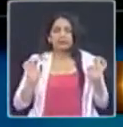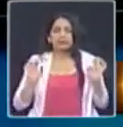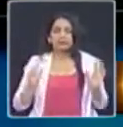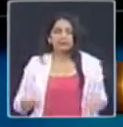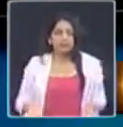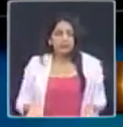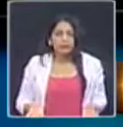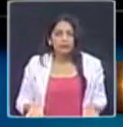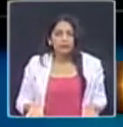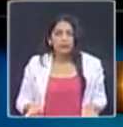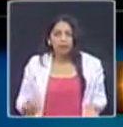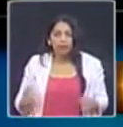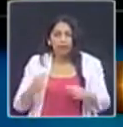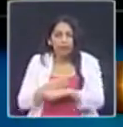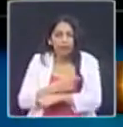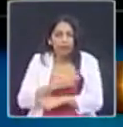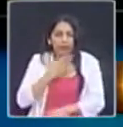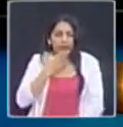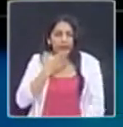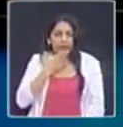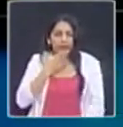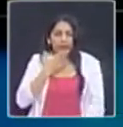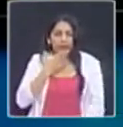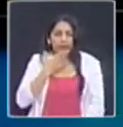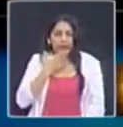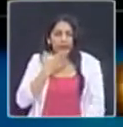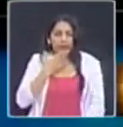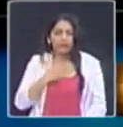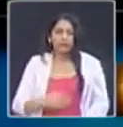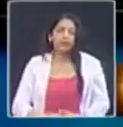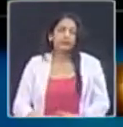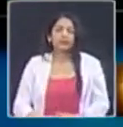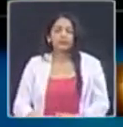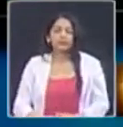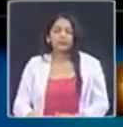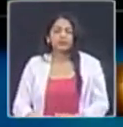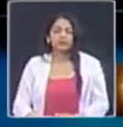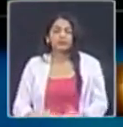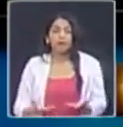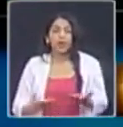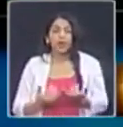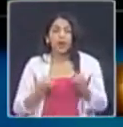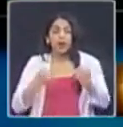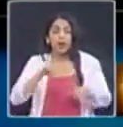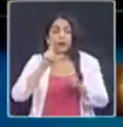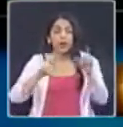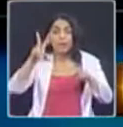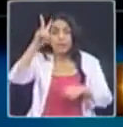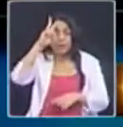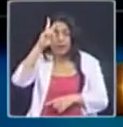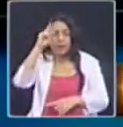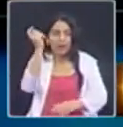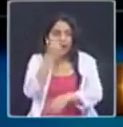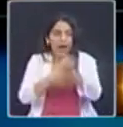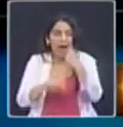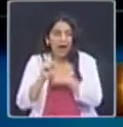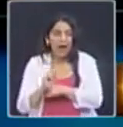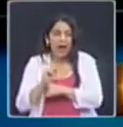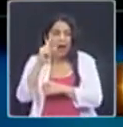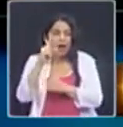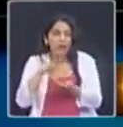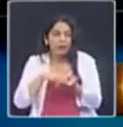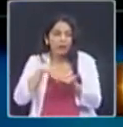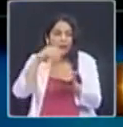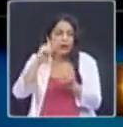de alguien incoherente porque la especulación inmobiliaria se combate de mucho y otras diversas maneras no cargándole más impuestos